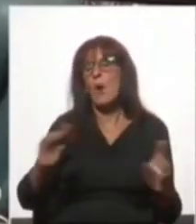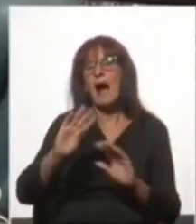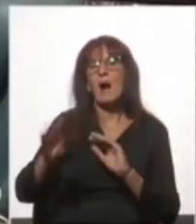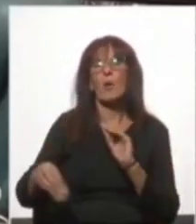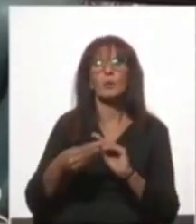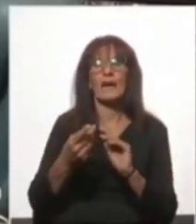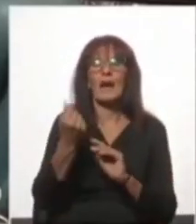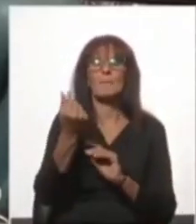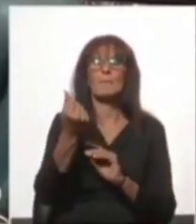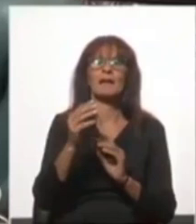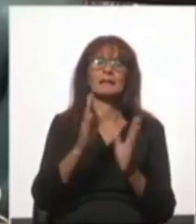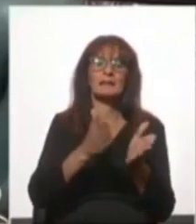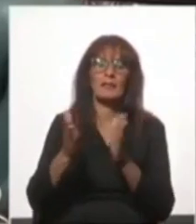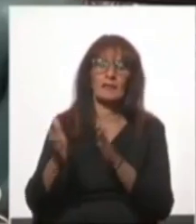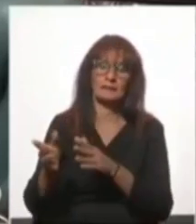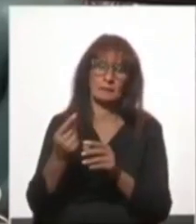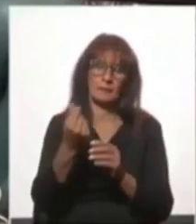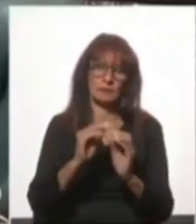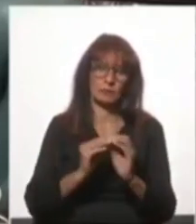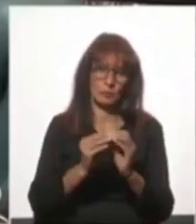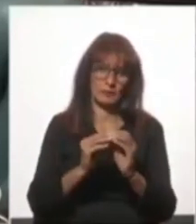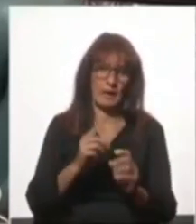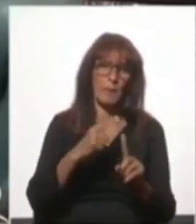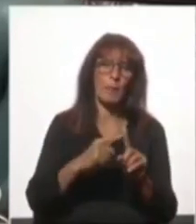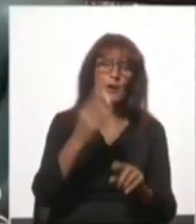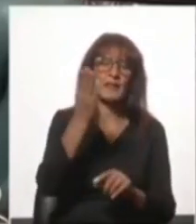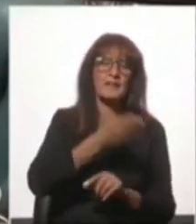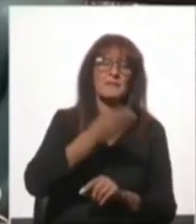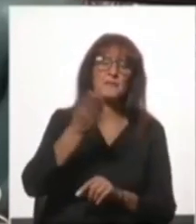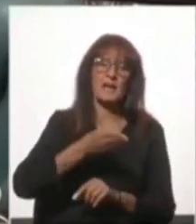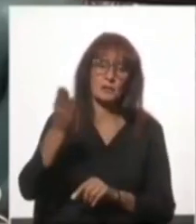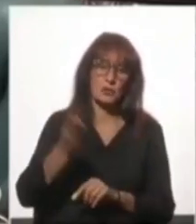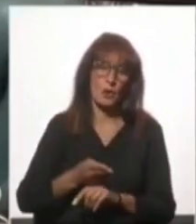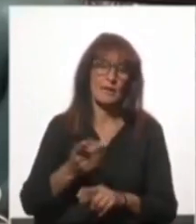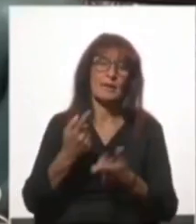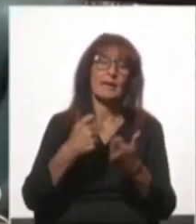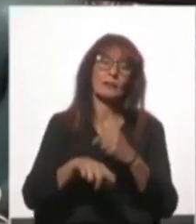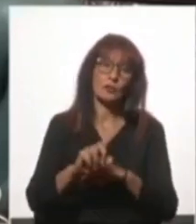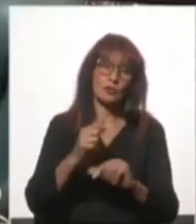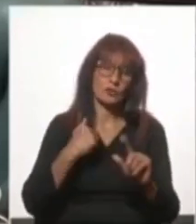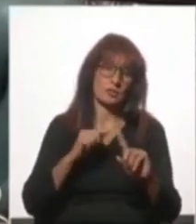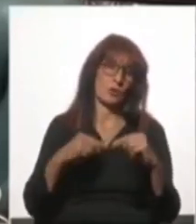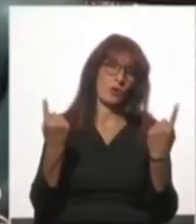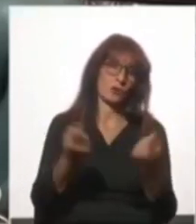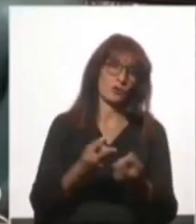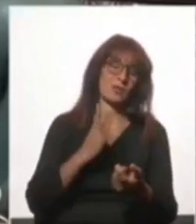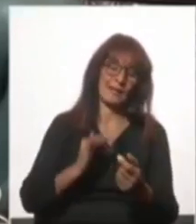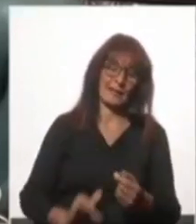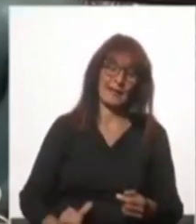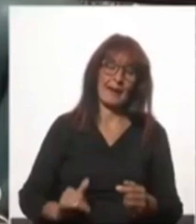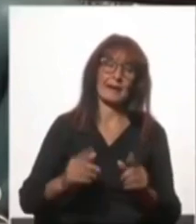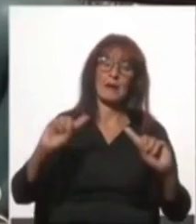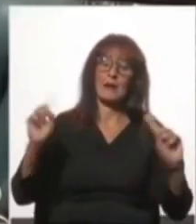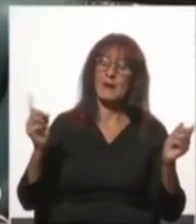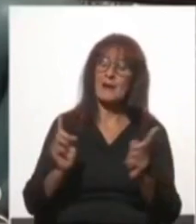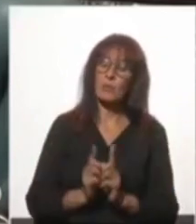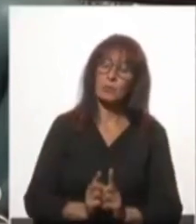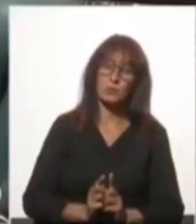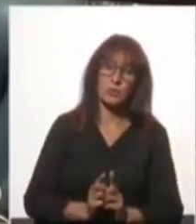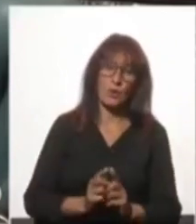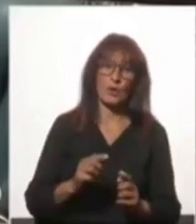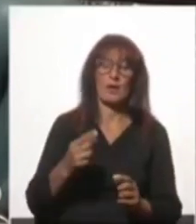partidas presupuestales por inflación, con lo cual seguramente vamos a seguir teniendo una reducción real de los